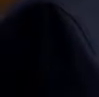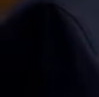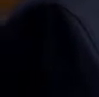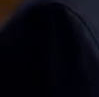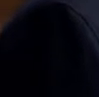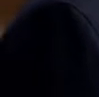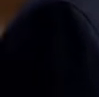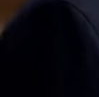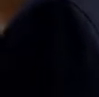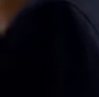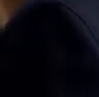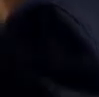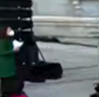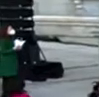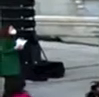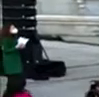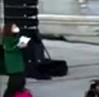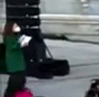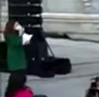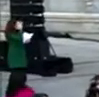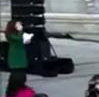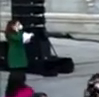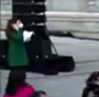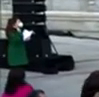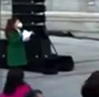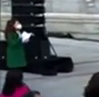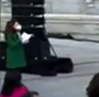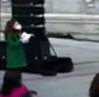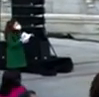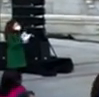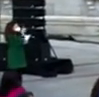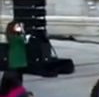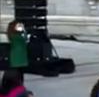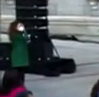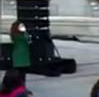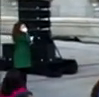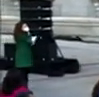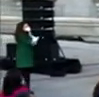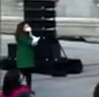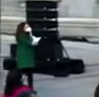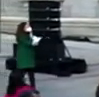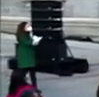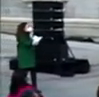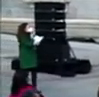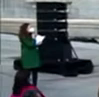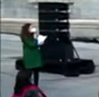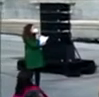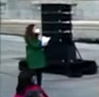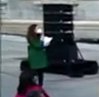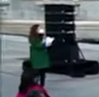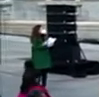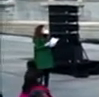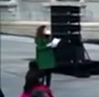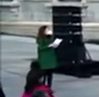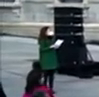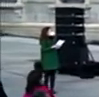Vox. Las medidas sanitarias están marcando este acto. Como se puede ver, la mayoría ya está colocado en